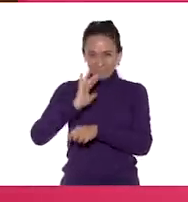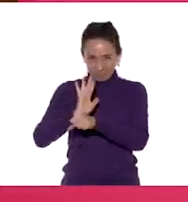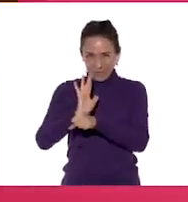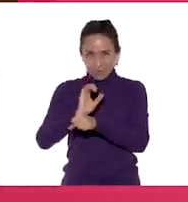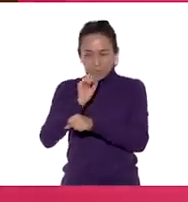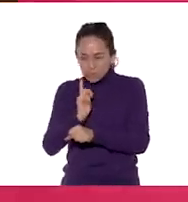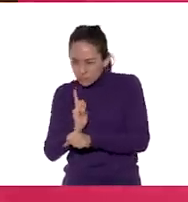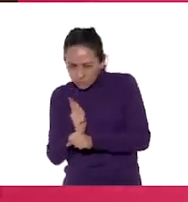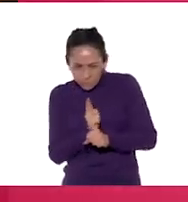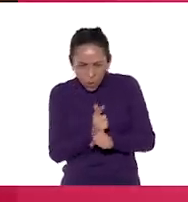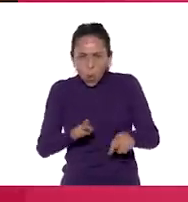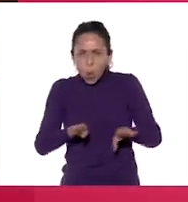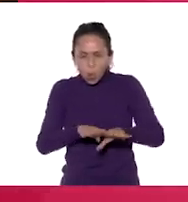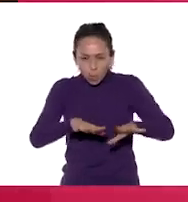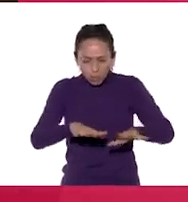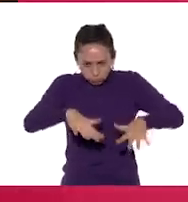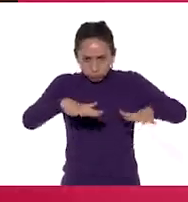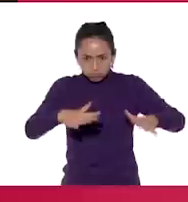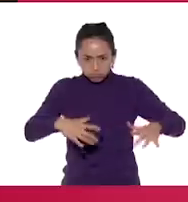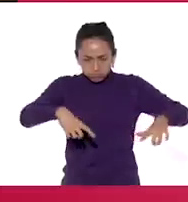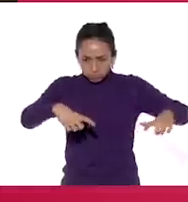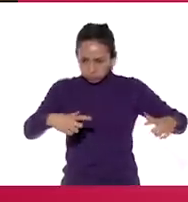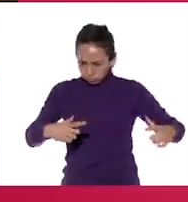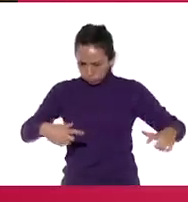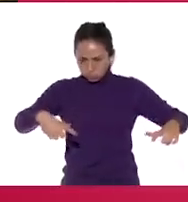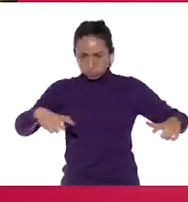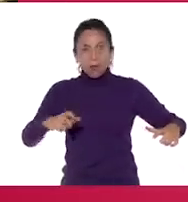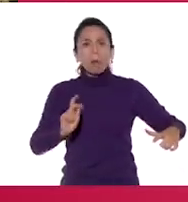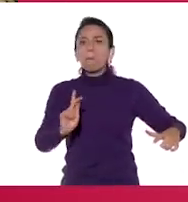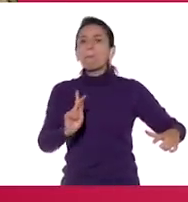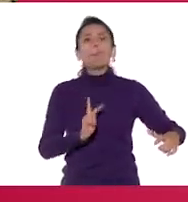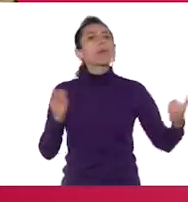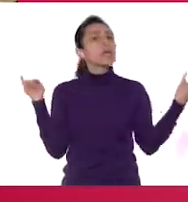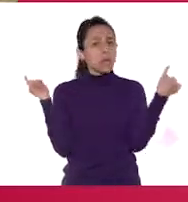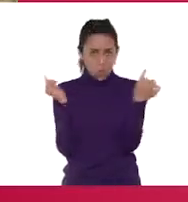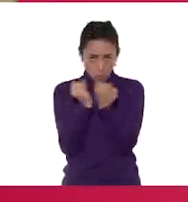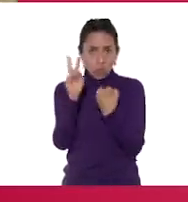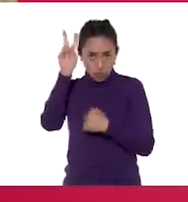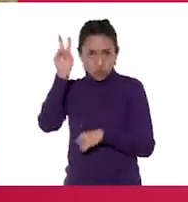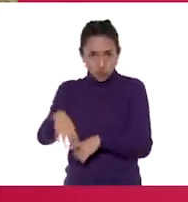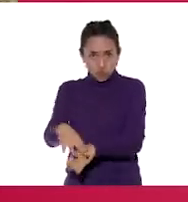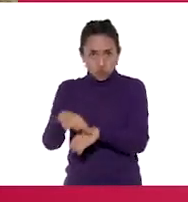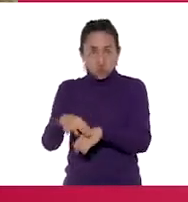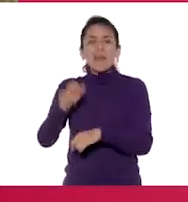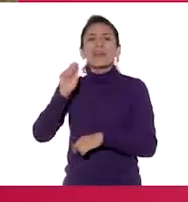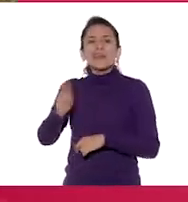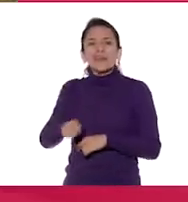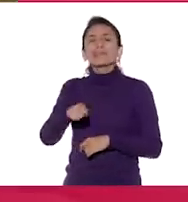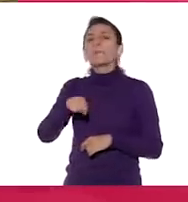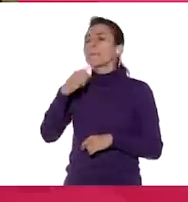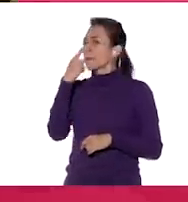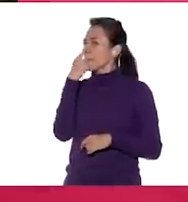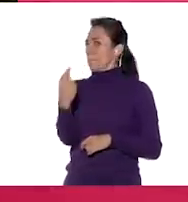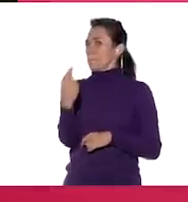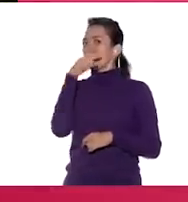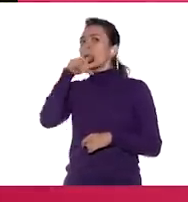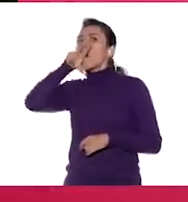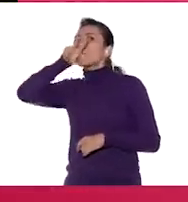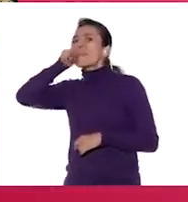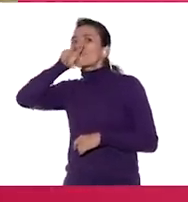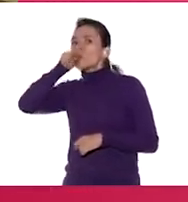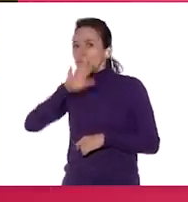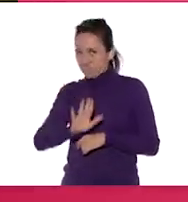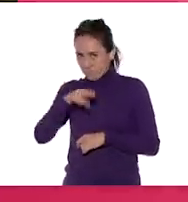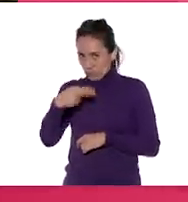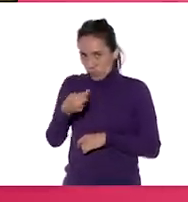suelo, no está tan alejado de la realidad. Esto es de un pico de pato, se conocen así porque tenían achatado